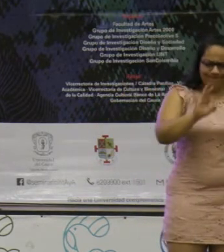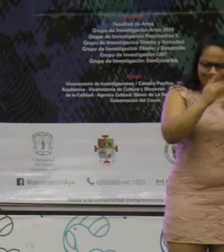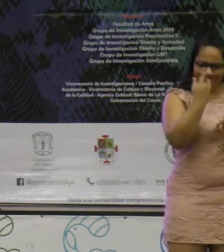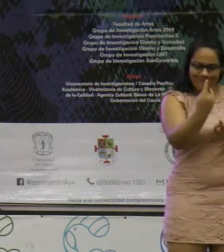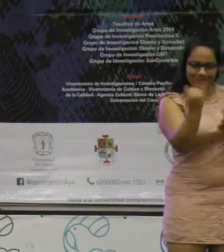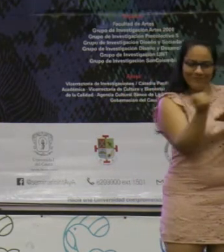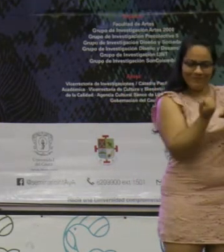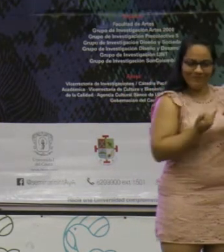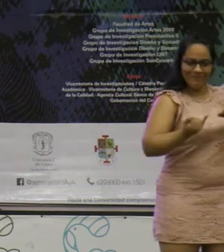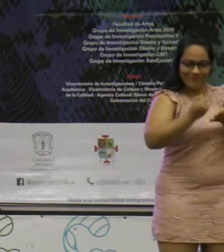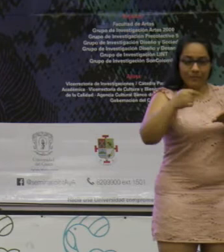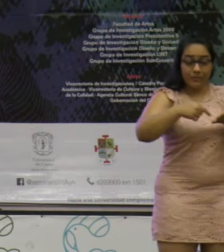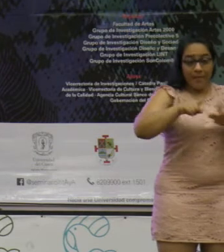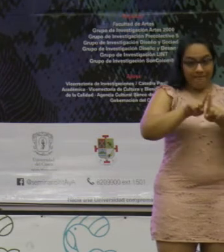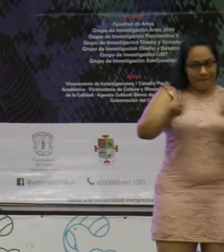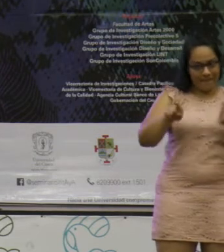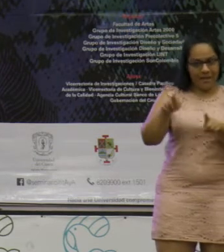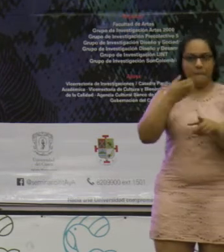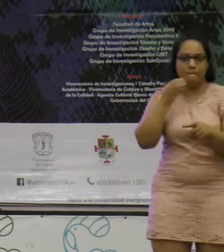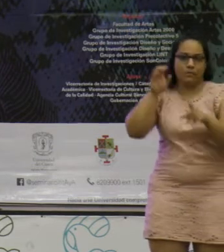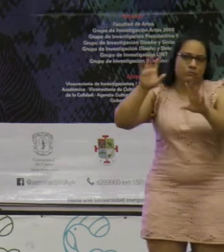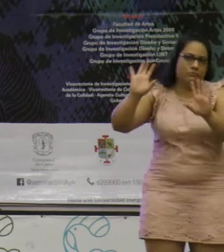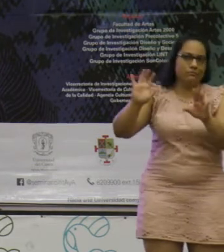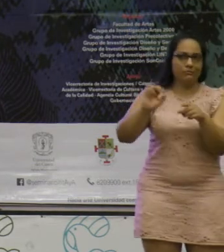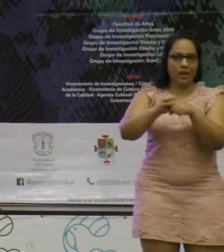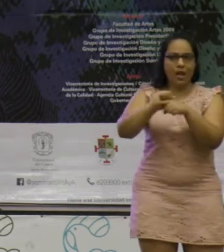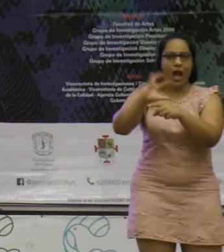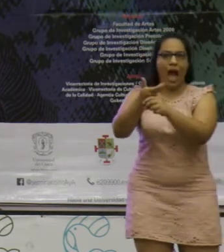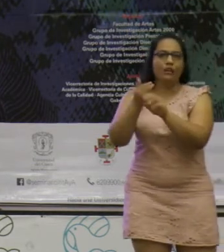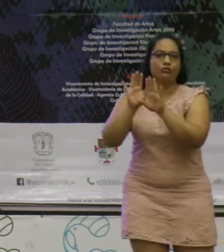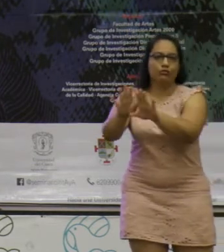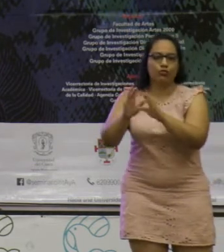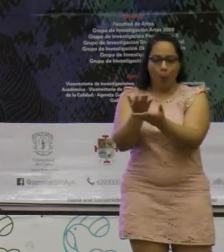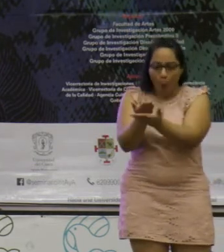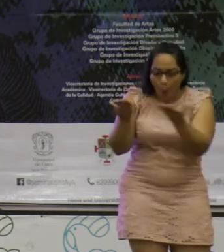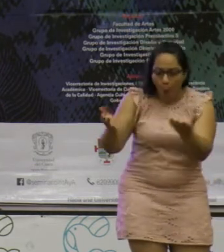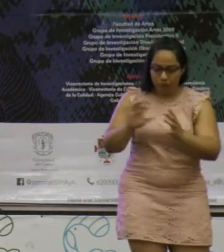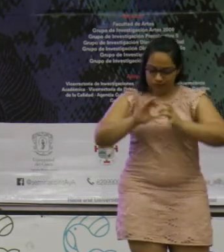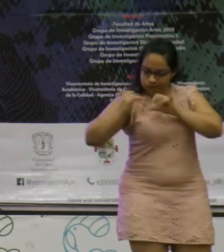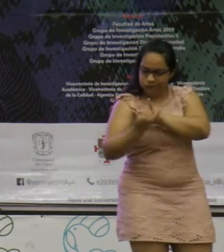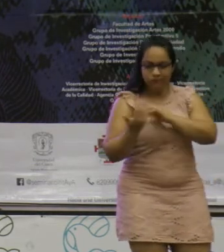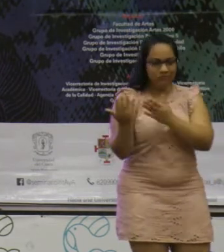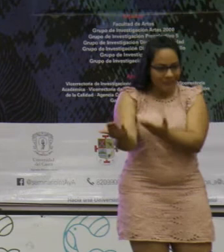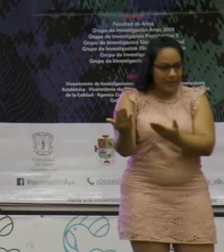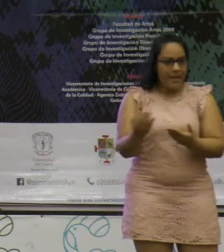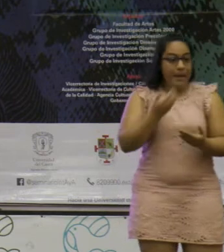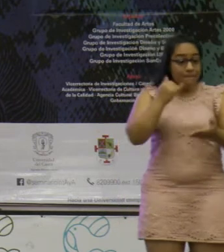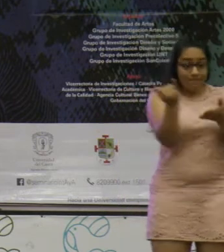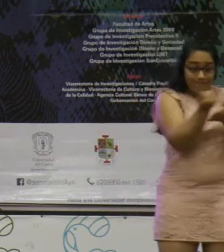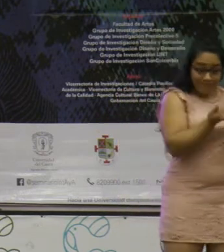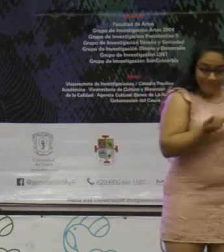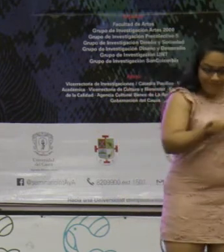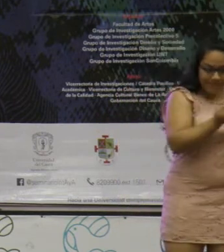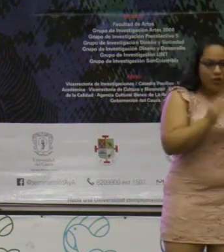interesante la ilustración, a diferencia de lo que podríamos encontrar en prácticas artísticas como objetos, como artefactos, es que la ilustración es un